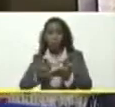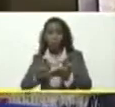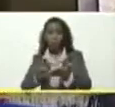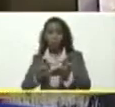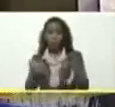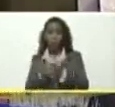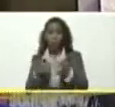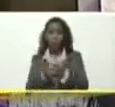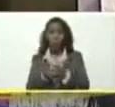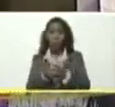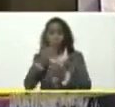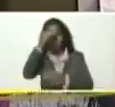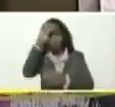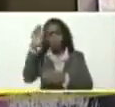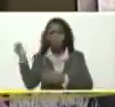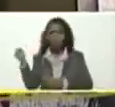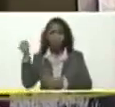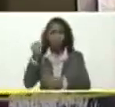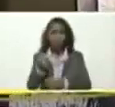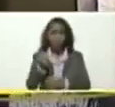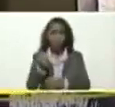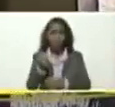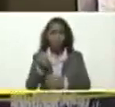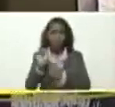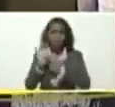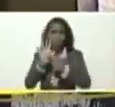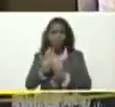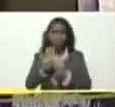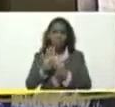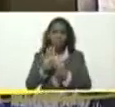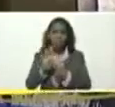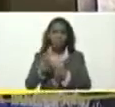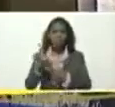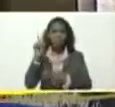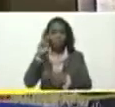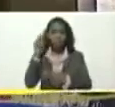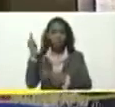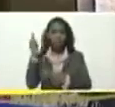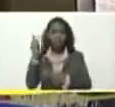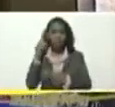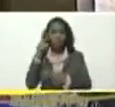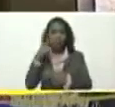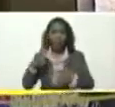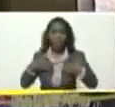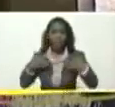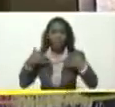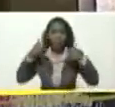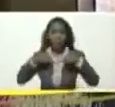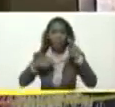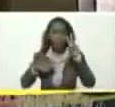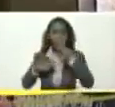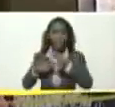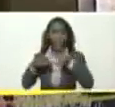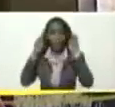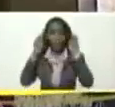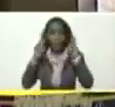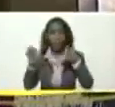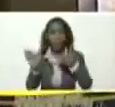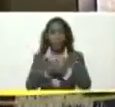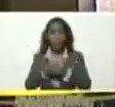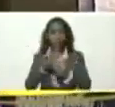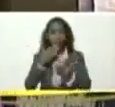delegación cubana han traído sus piezas. Y bueno, ahí están las obras, señor presidente, para que lo disfruten hoy en el marco de esta clausura. Le damos